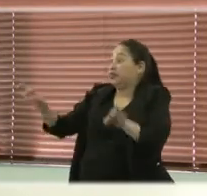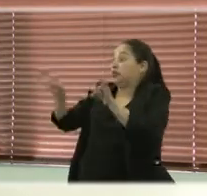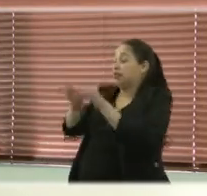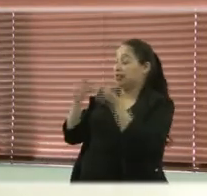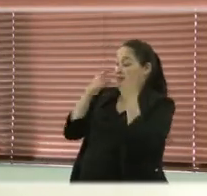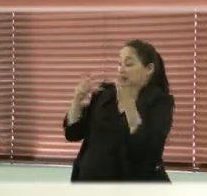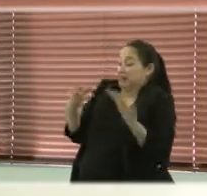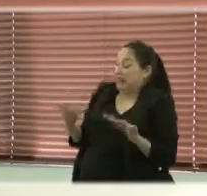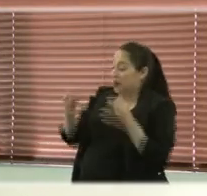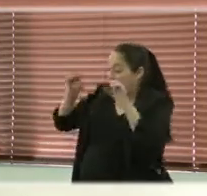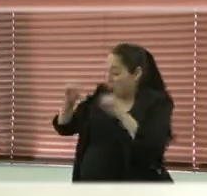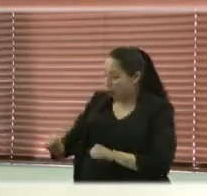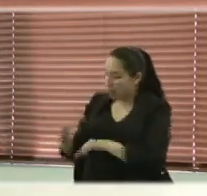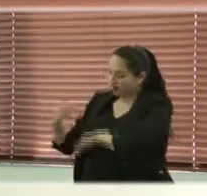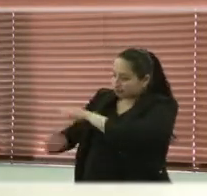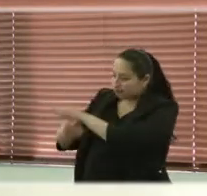haya avances en en esos temas